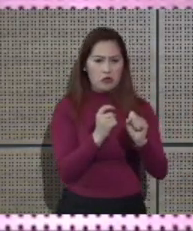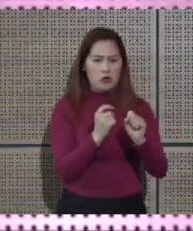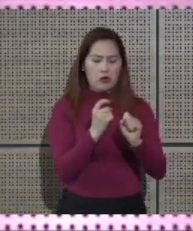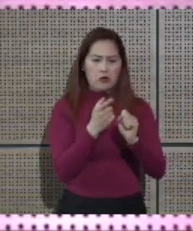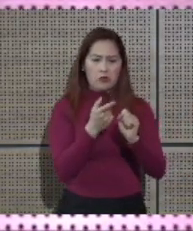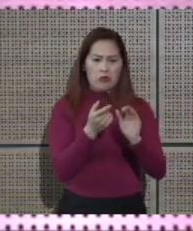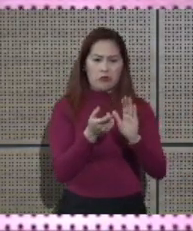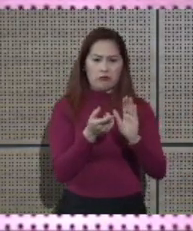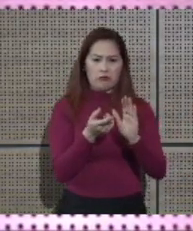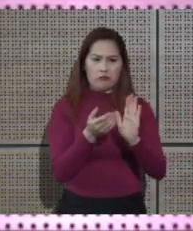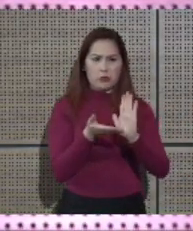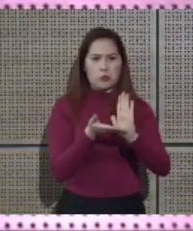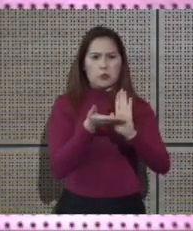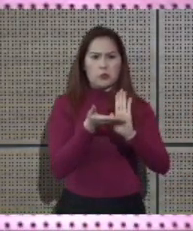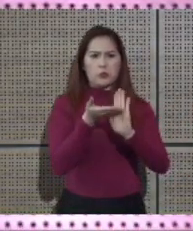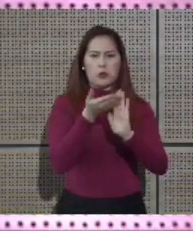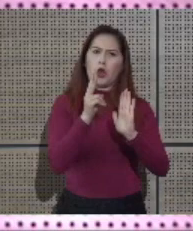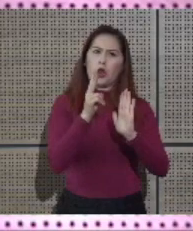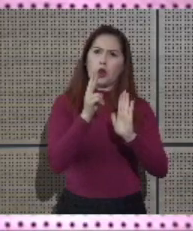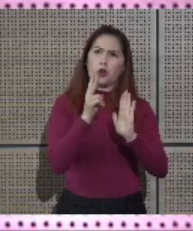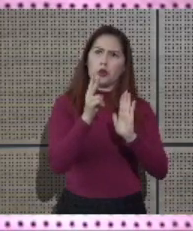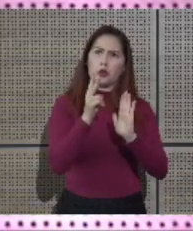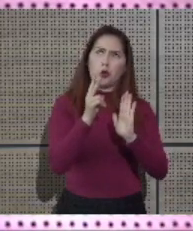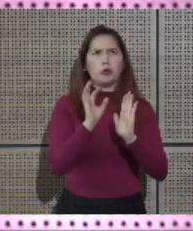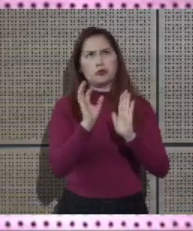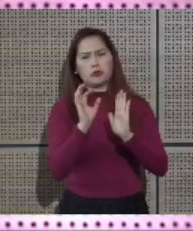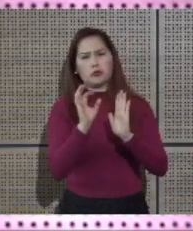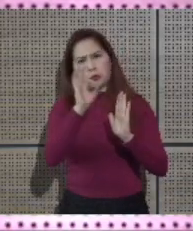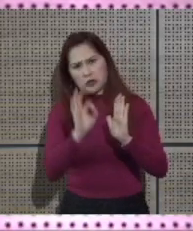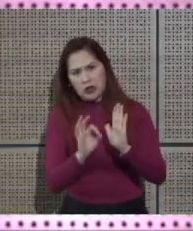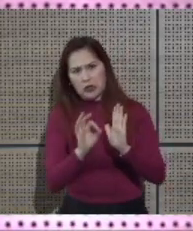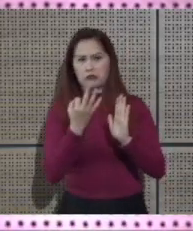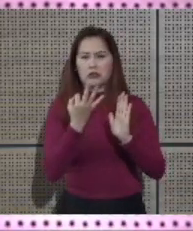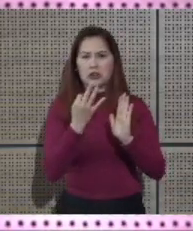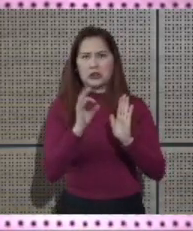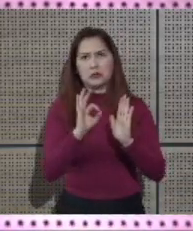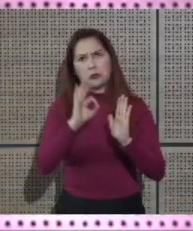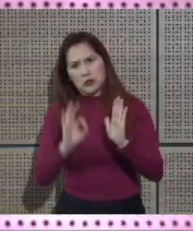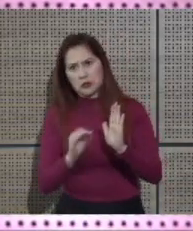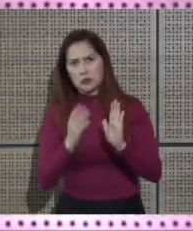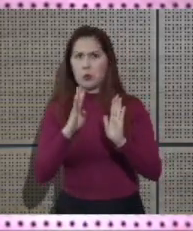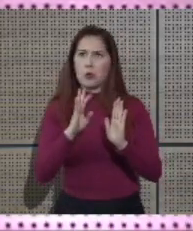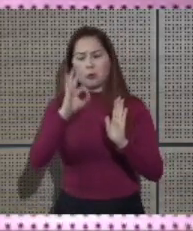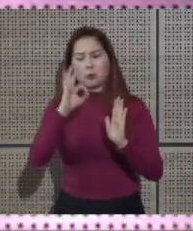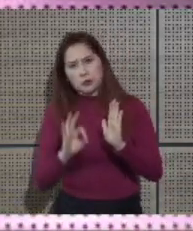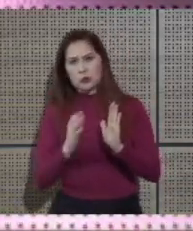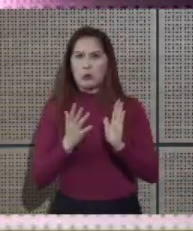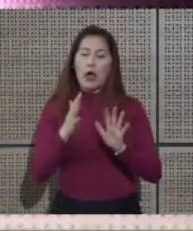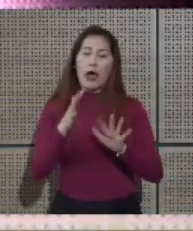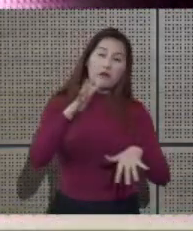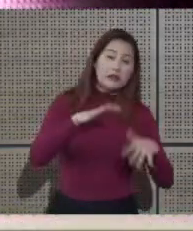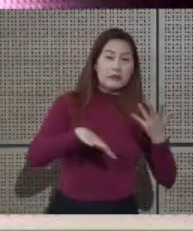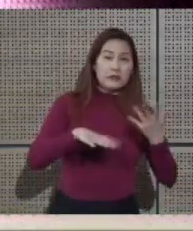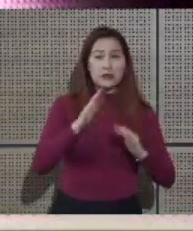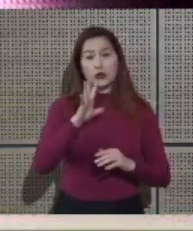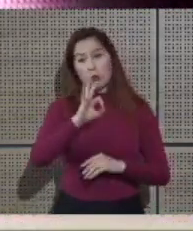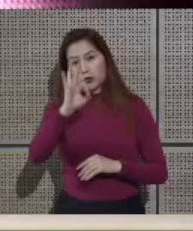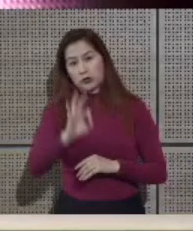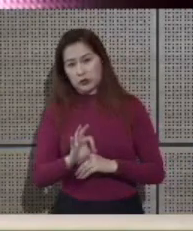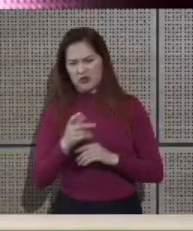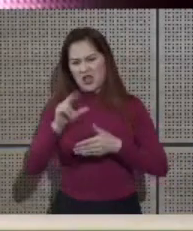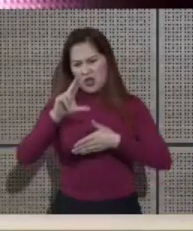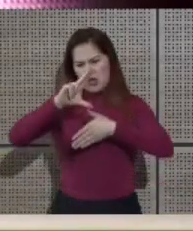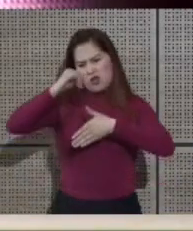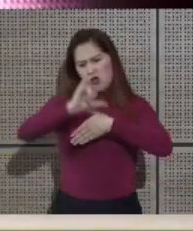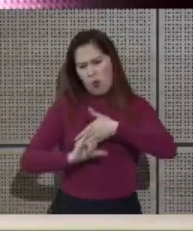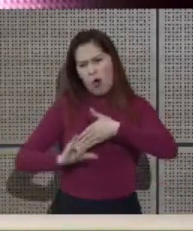en promedio. Algunos años un poco mejor, 4, en algún año punto hemos llegado a 5. Pasa algo parecido en la mayoría de los